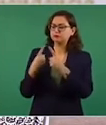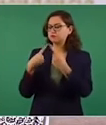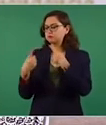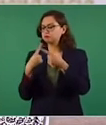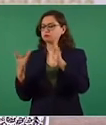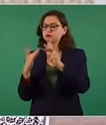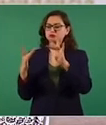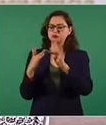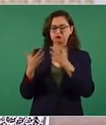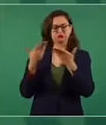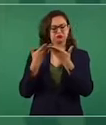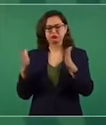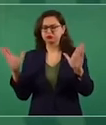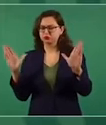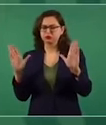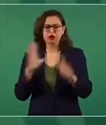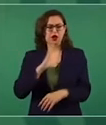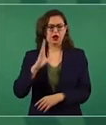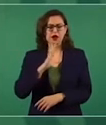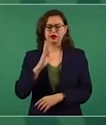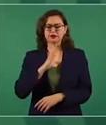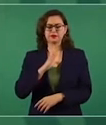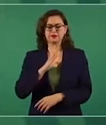todos y,